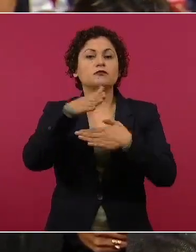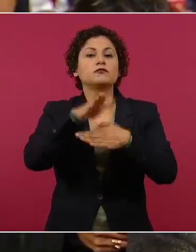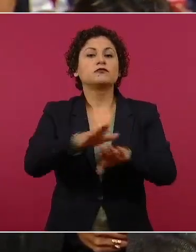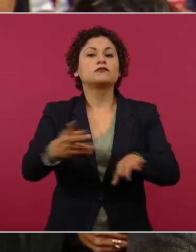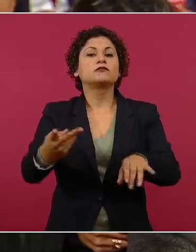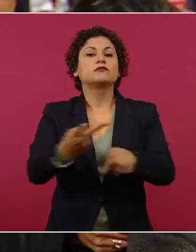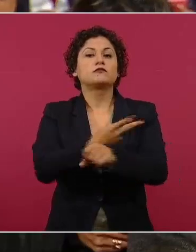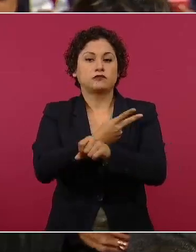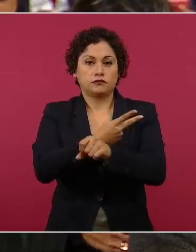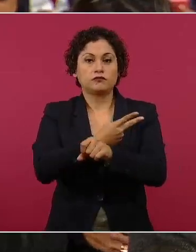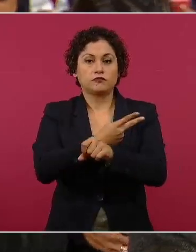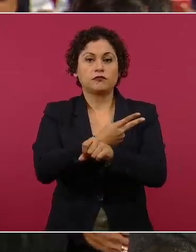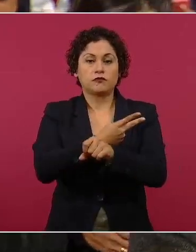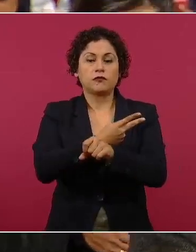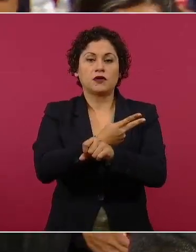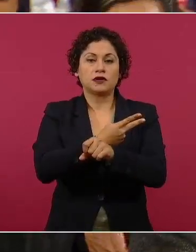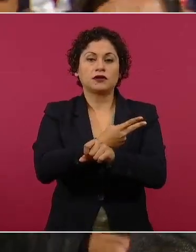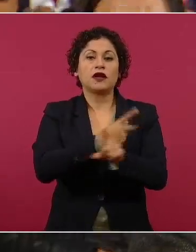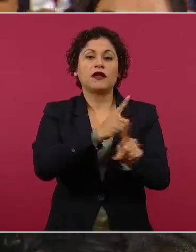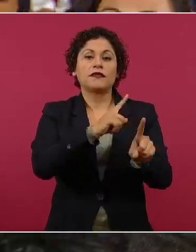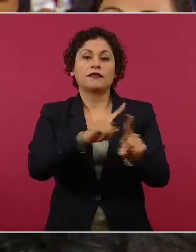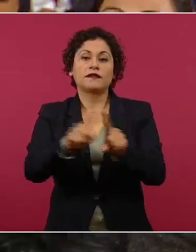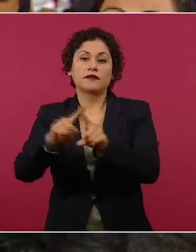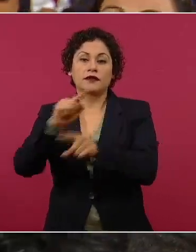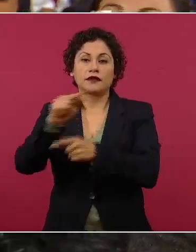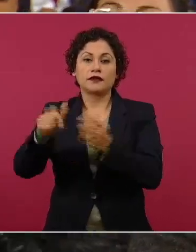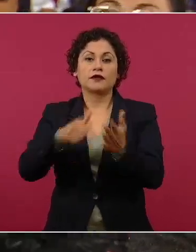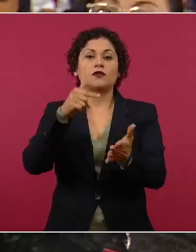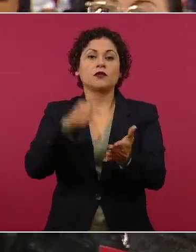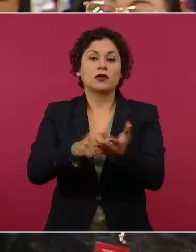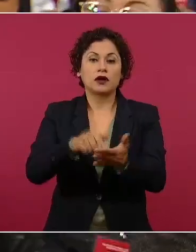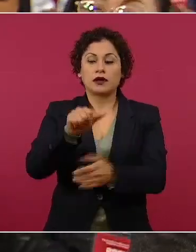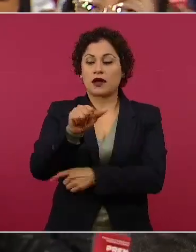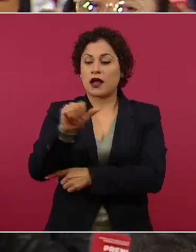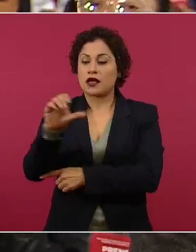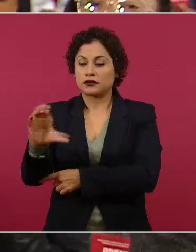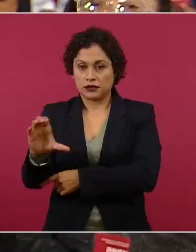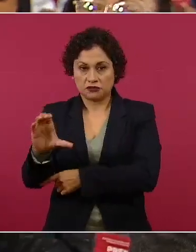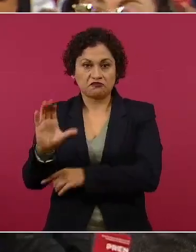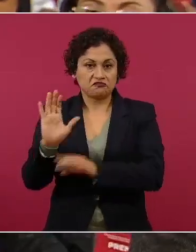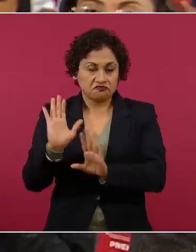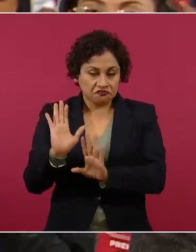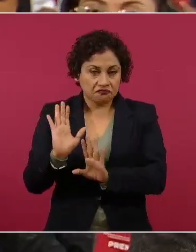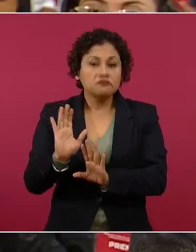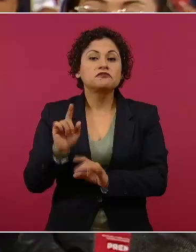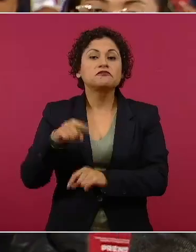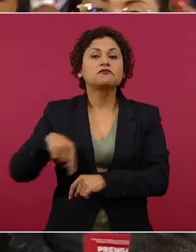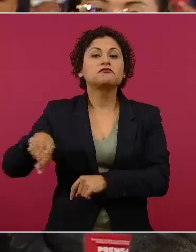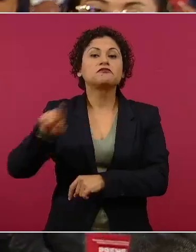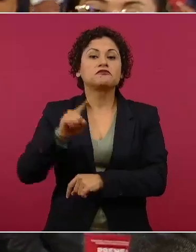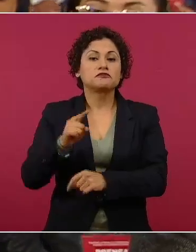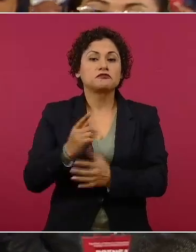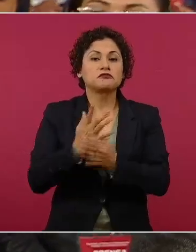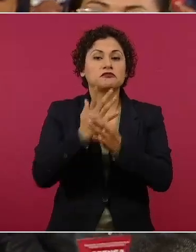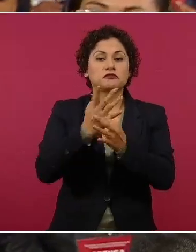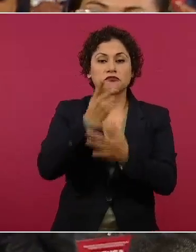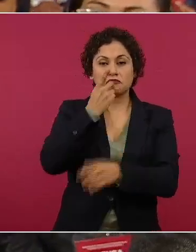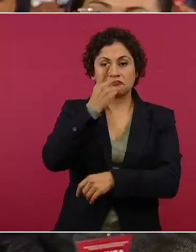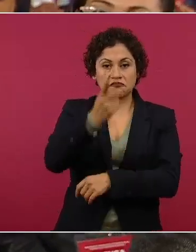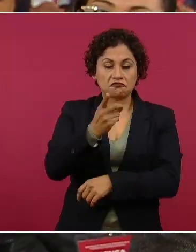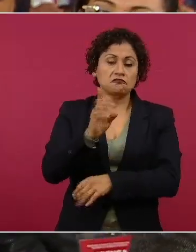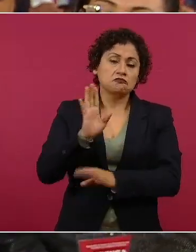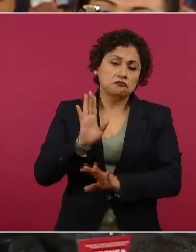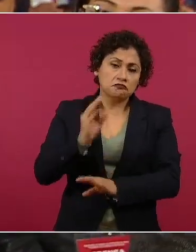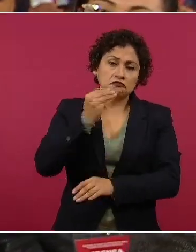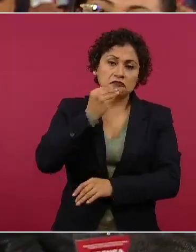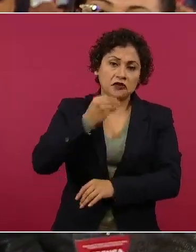sucede en distintos espacios de incidencia de la llamada sociedad civil. Y quienes exponen esta información siempre pagan un costo, pero